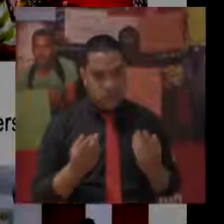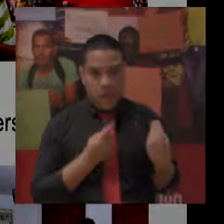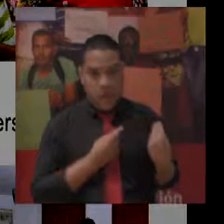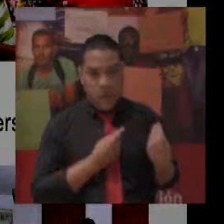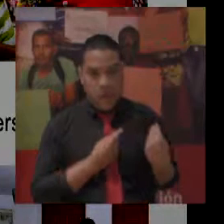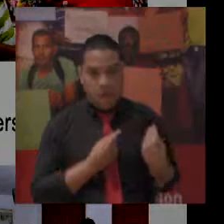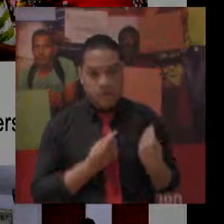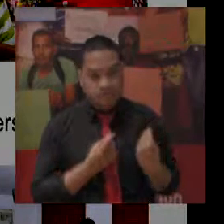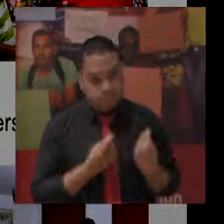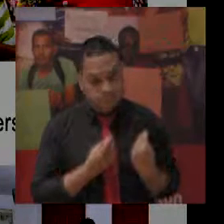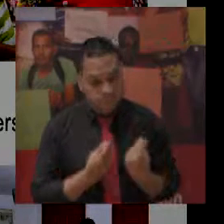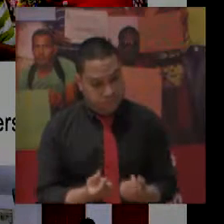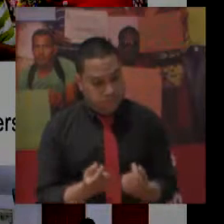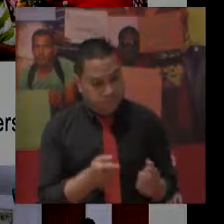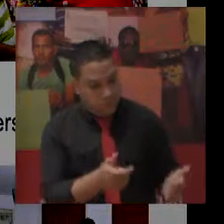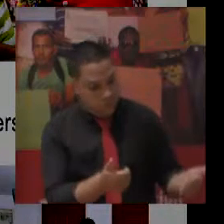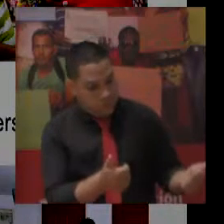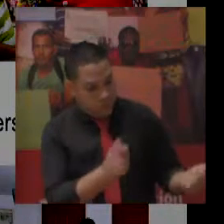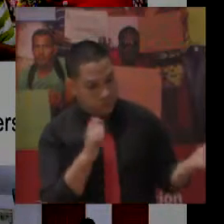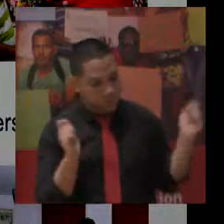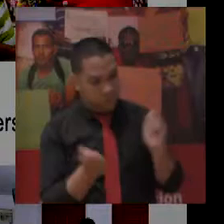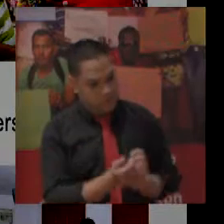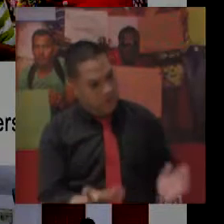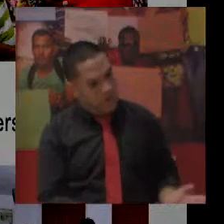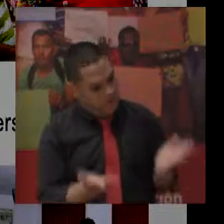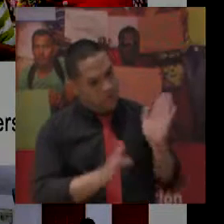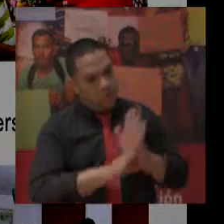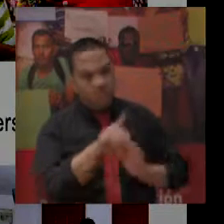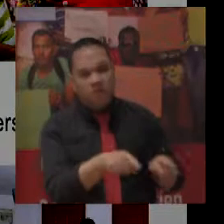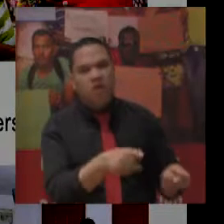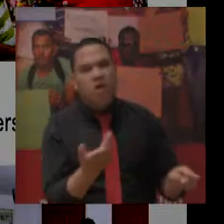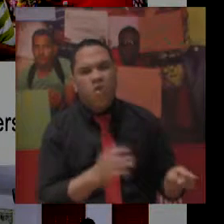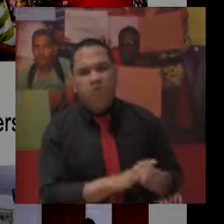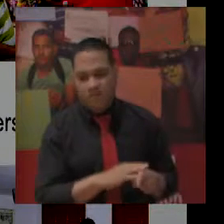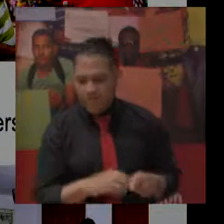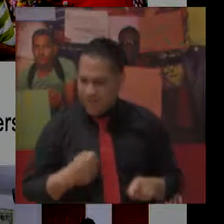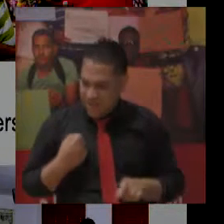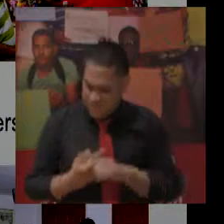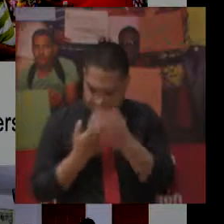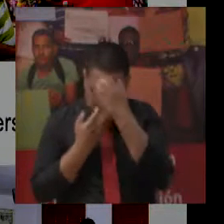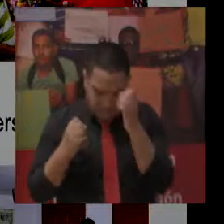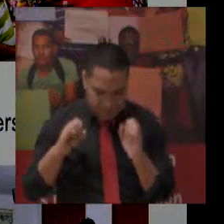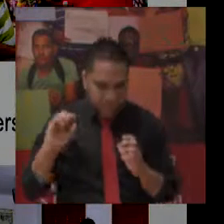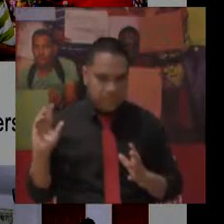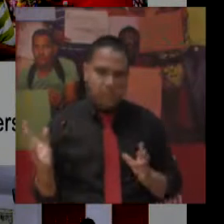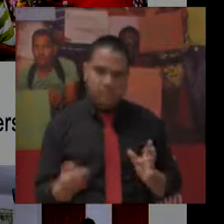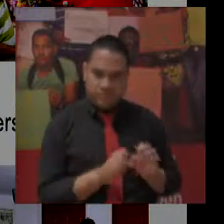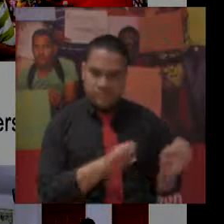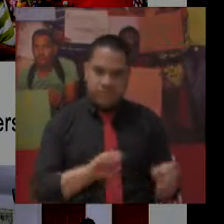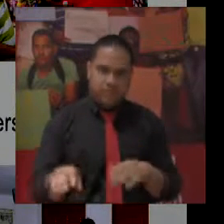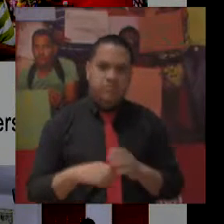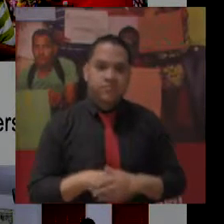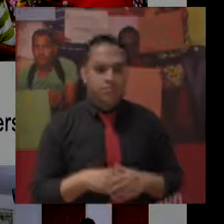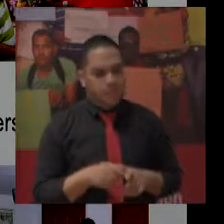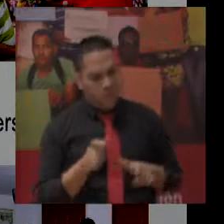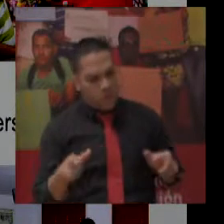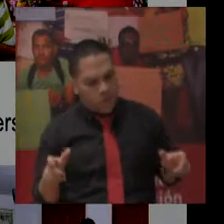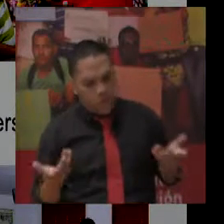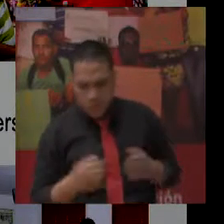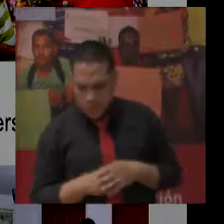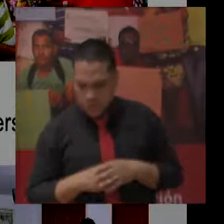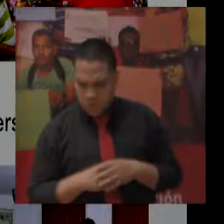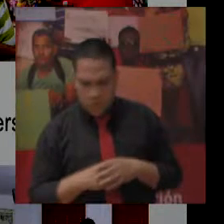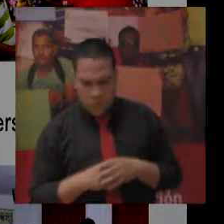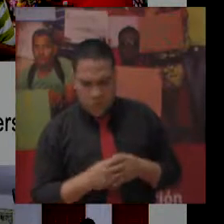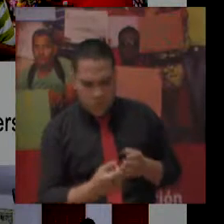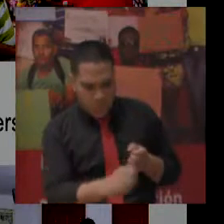Lo llamamos reintegración temprana. Creamos unos estándares en unos entornos controlados donde las personas pudieran formarse para el